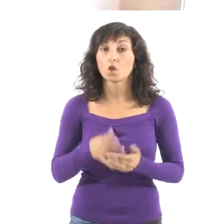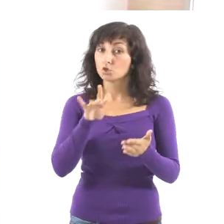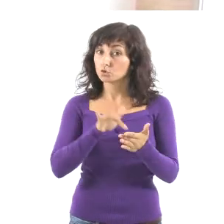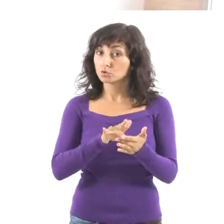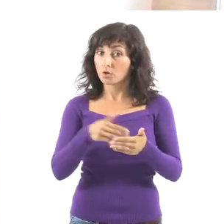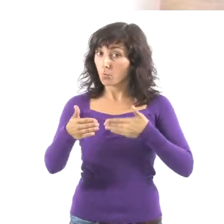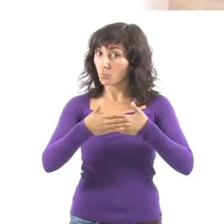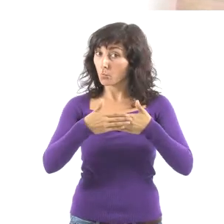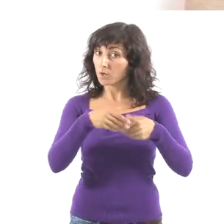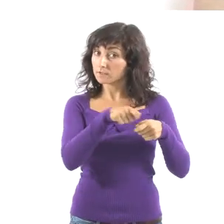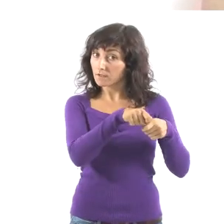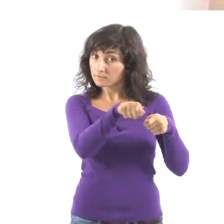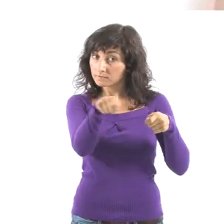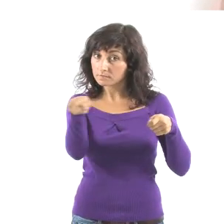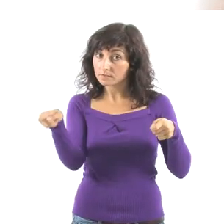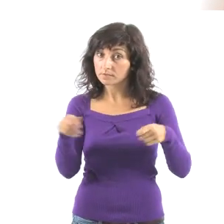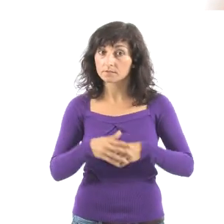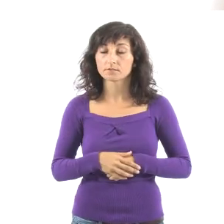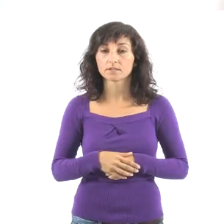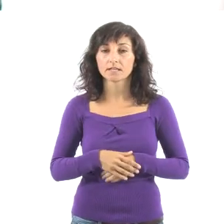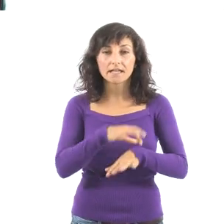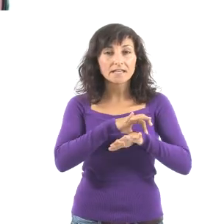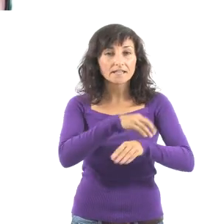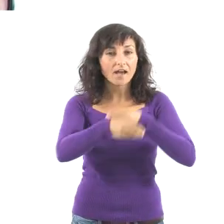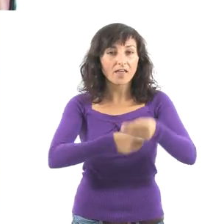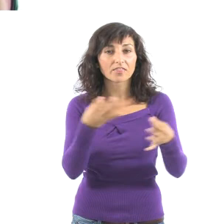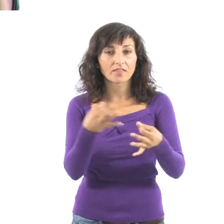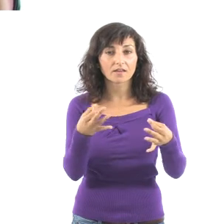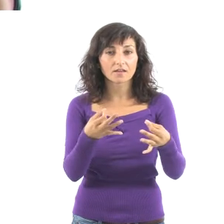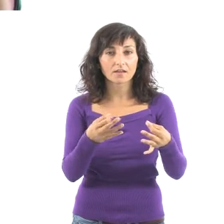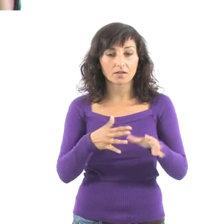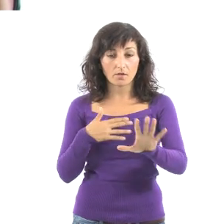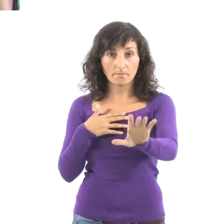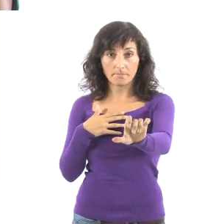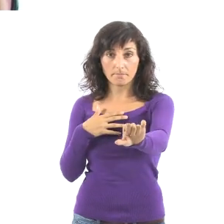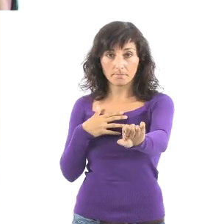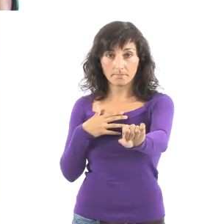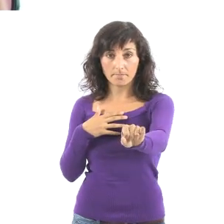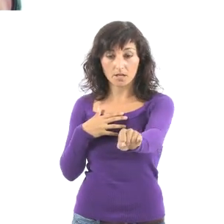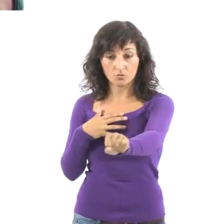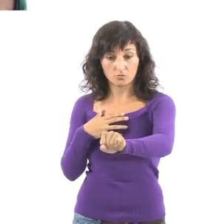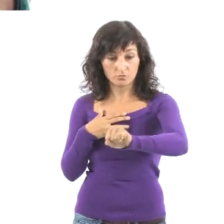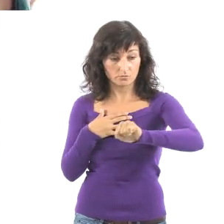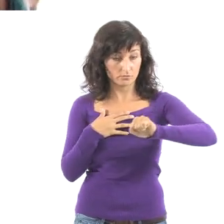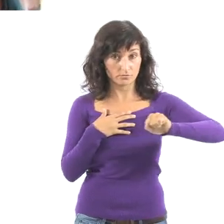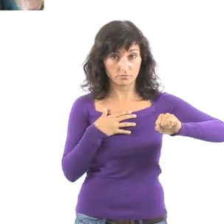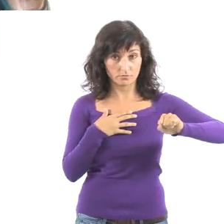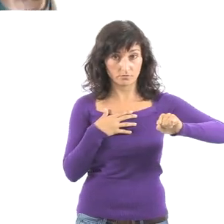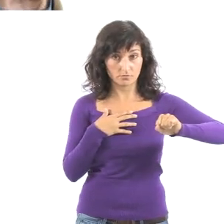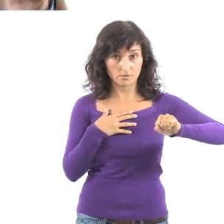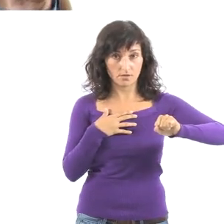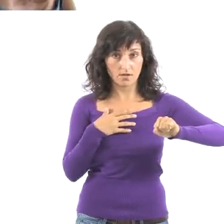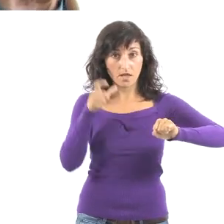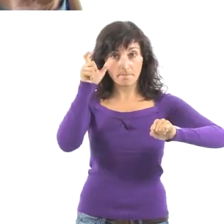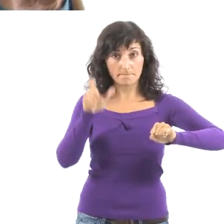el guía sujeta la empuñadura con la mano hacia donde abra la puerta. Con ese movimiento, la persona